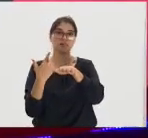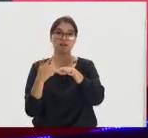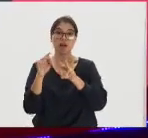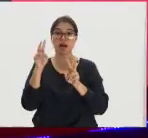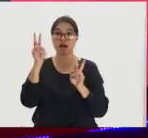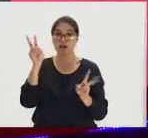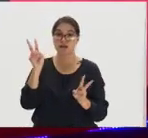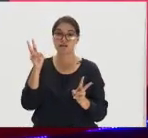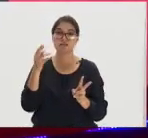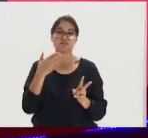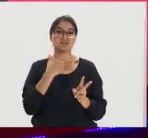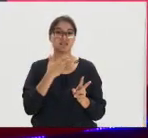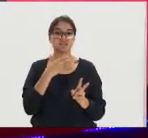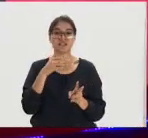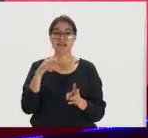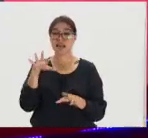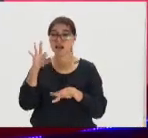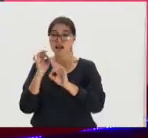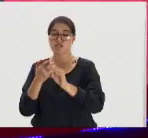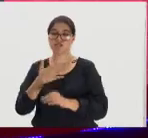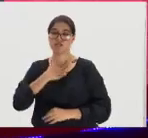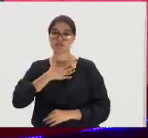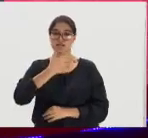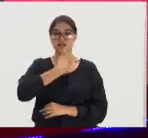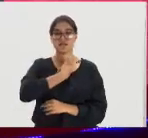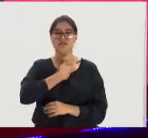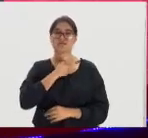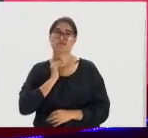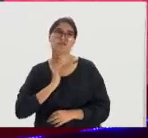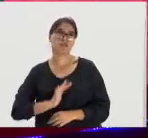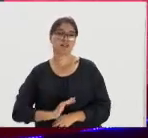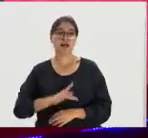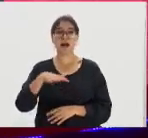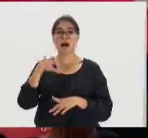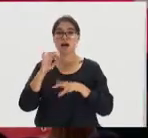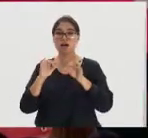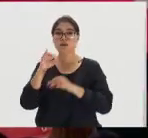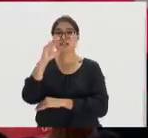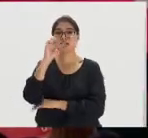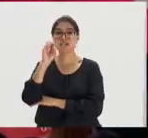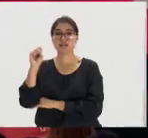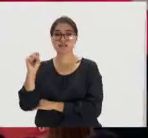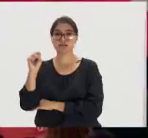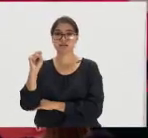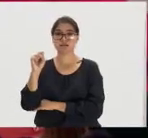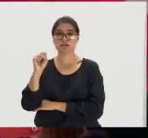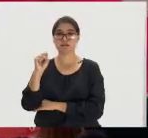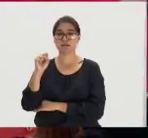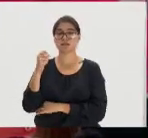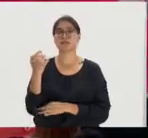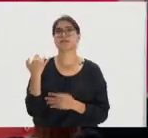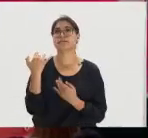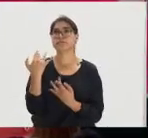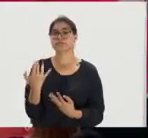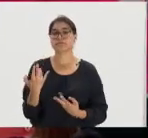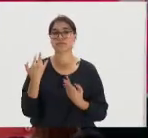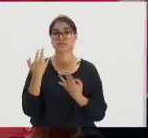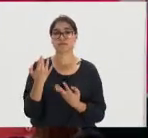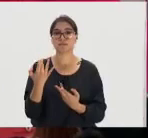la persona. Es como cuando usted va al banco, o va al seguro social, o va a algún lugar, y le están retrasando, y usted le da